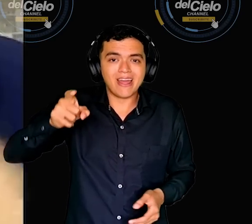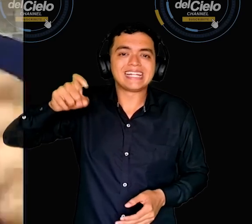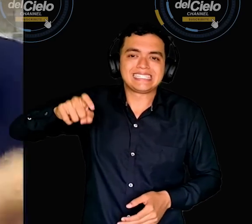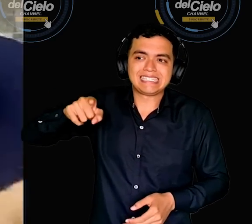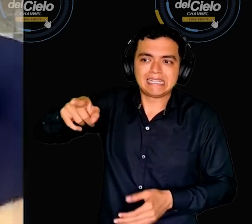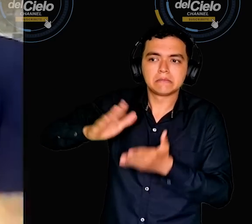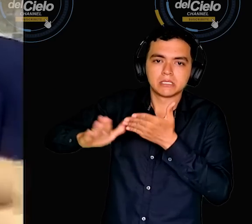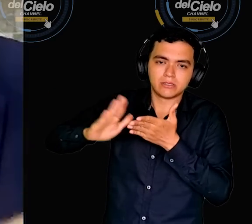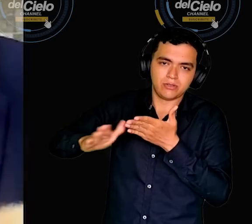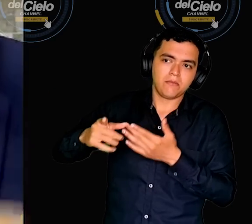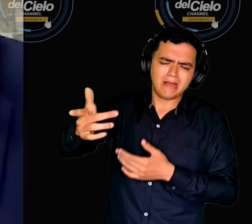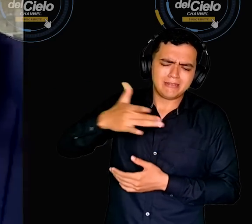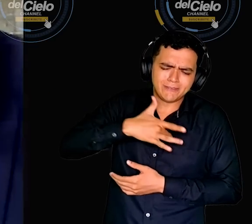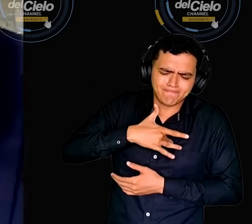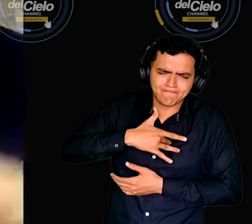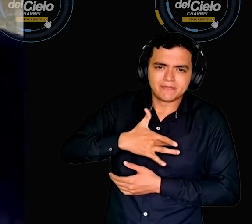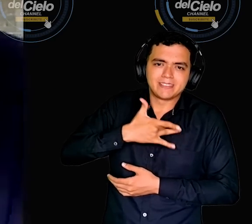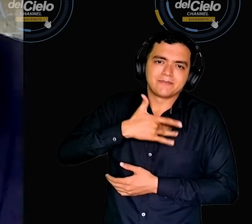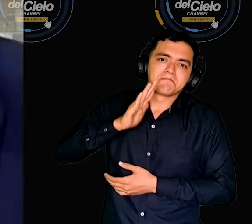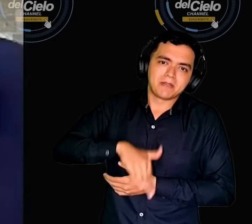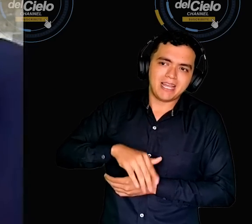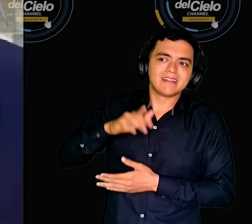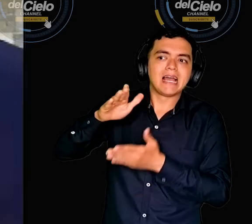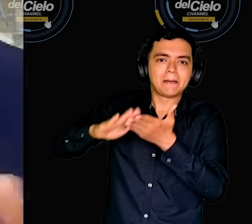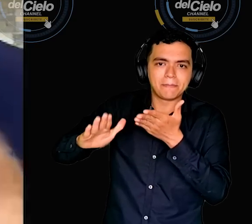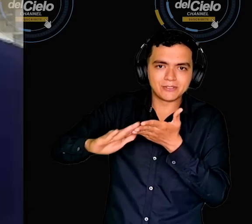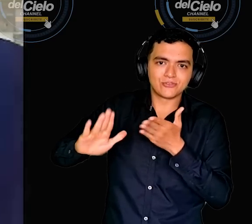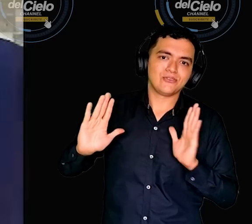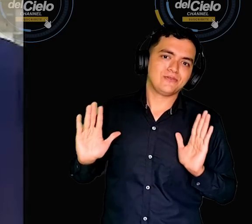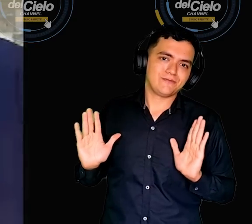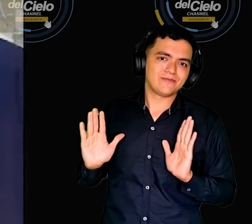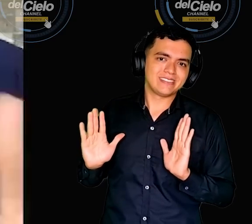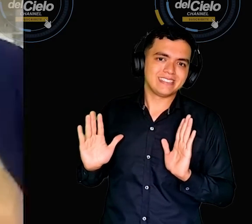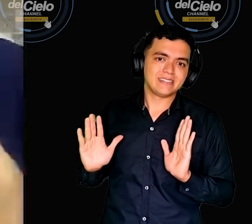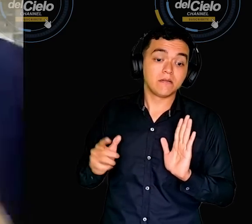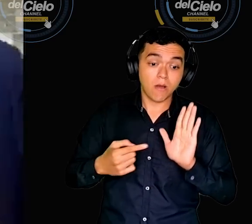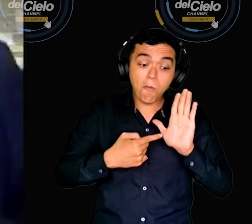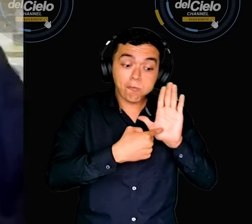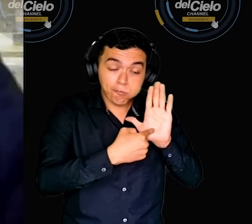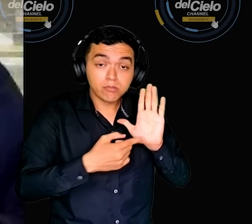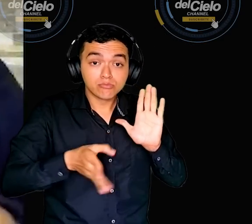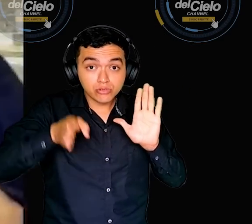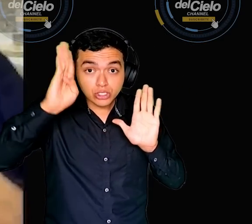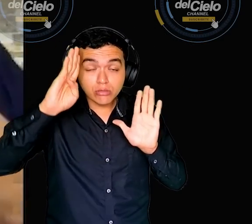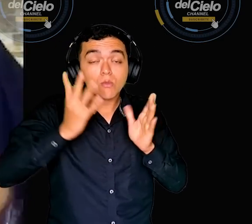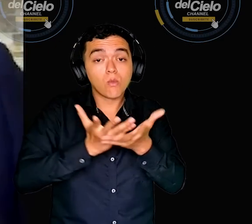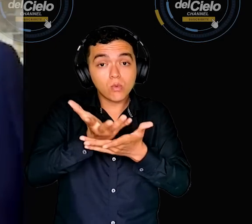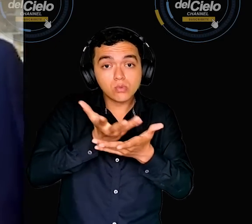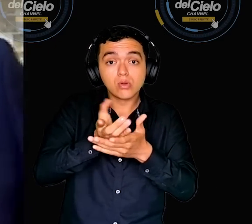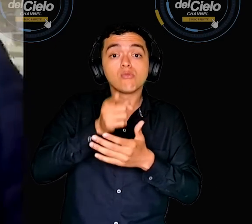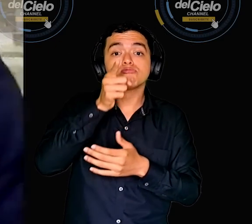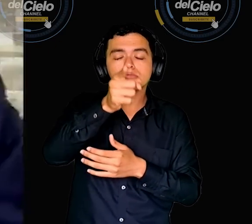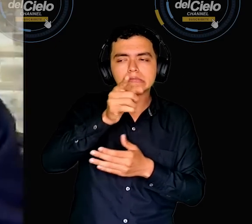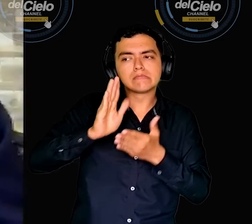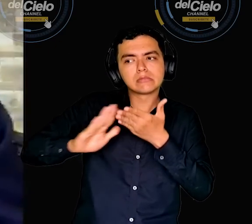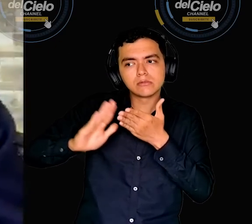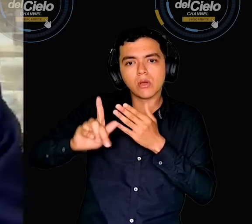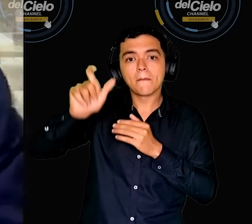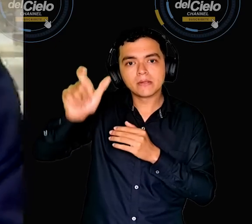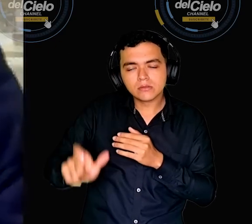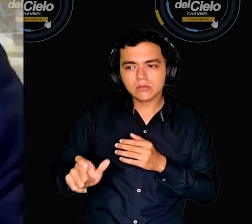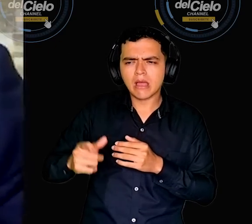lugar sea permanente. Una de estas cosas que a veces no tenemos en cuenta es la tolerancia. Hoy en día usted oye muchas